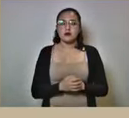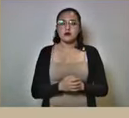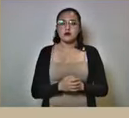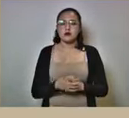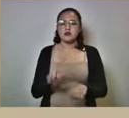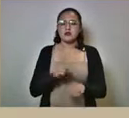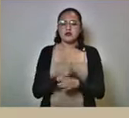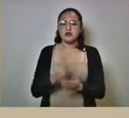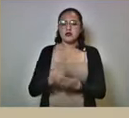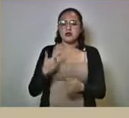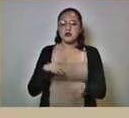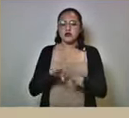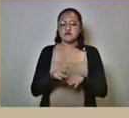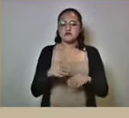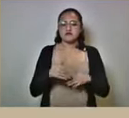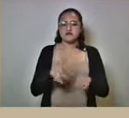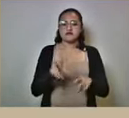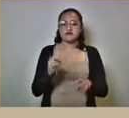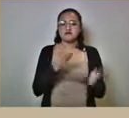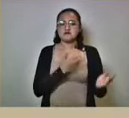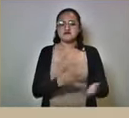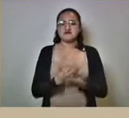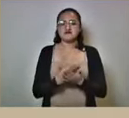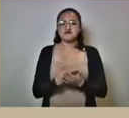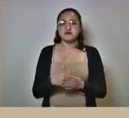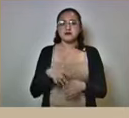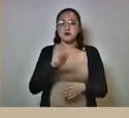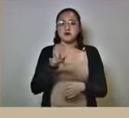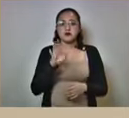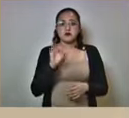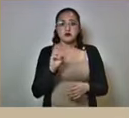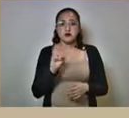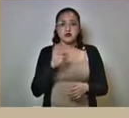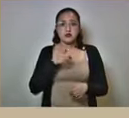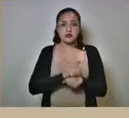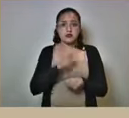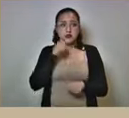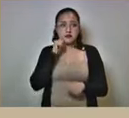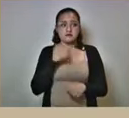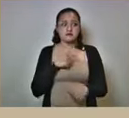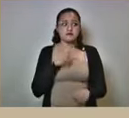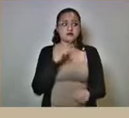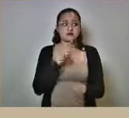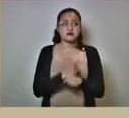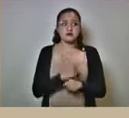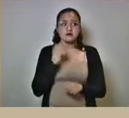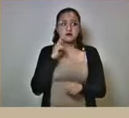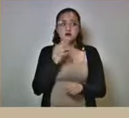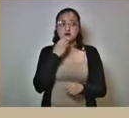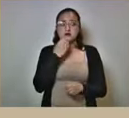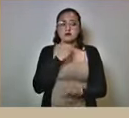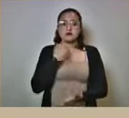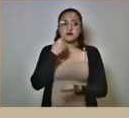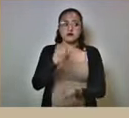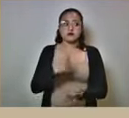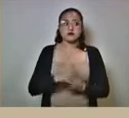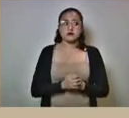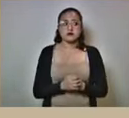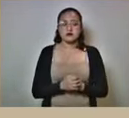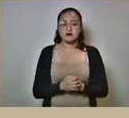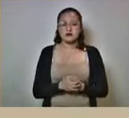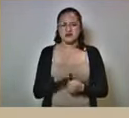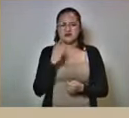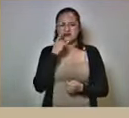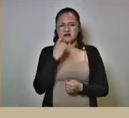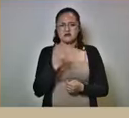había corrido a la avanzada porque no llegaron a buscarlo. El día de ayer, bueno, pues llegaron a buscarlo, entregaron los paquetes alimentarios, pero muy